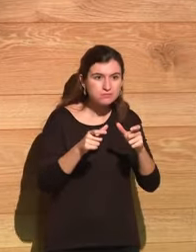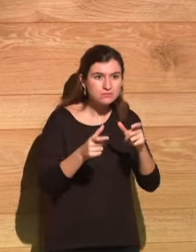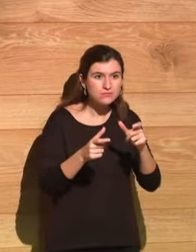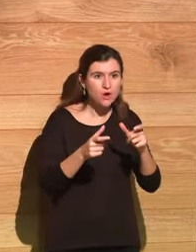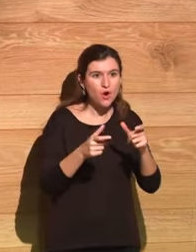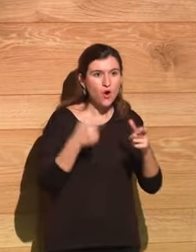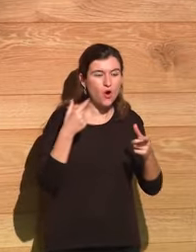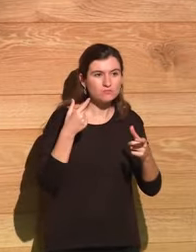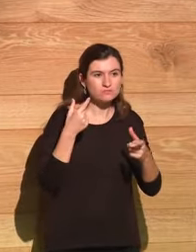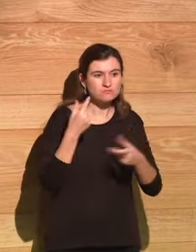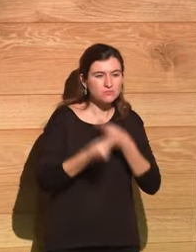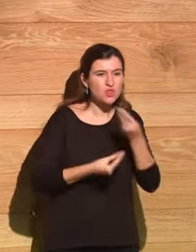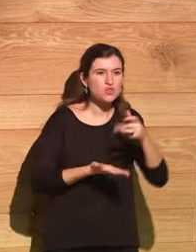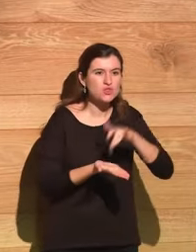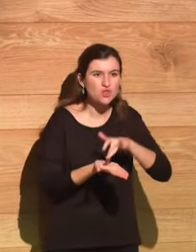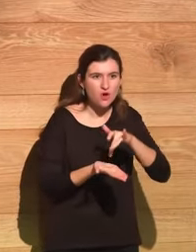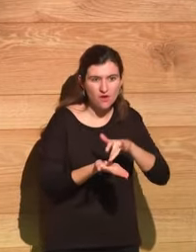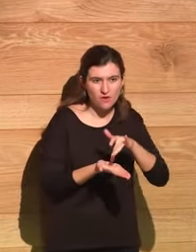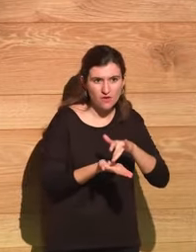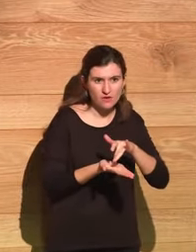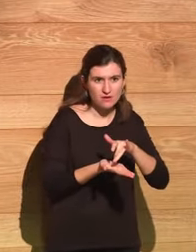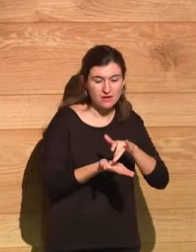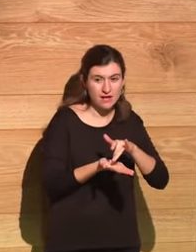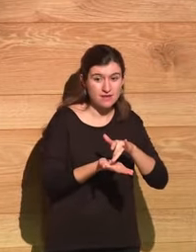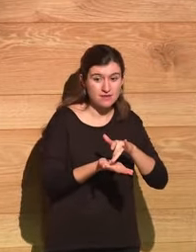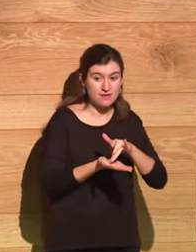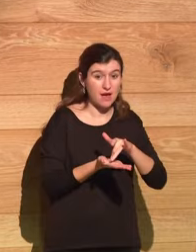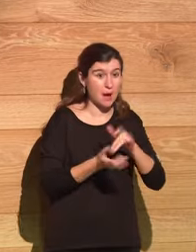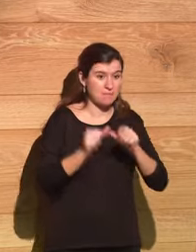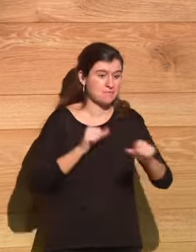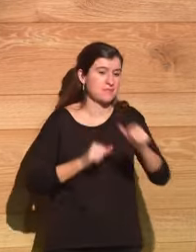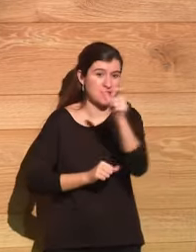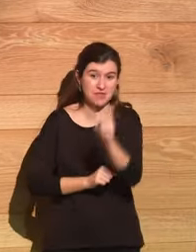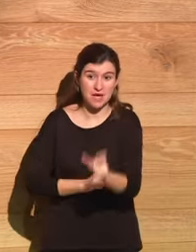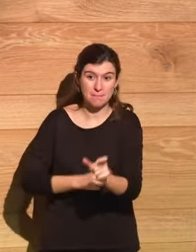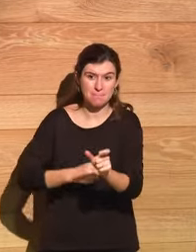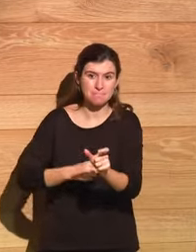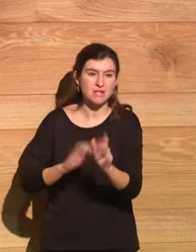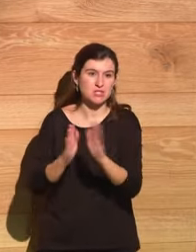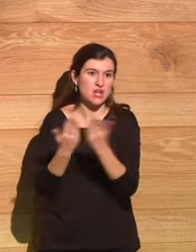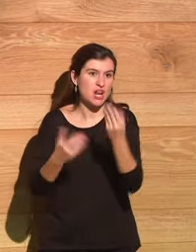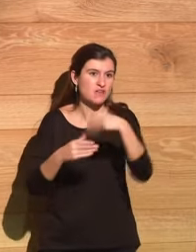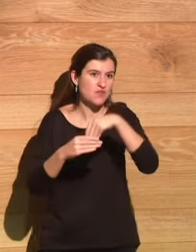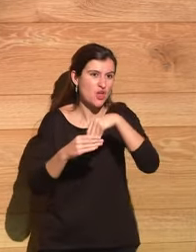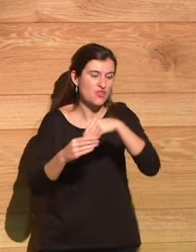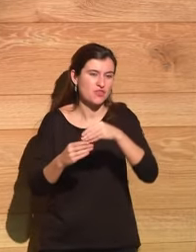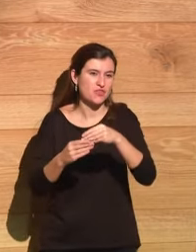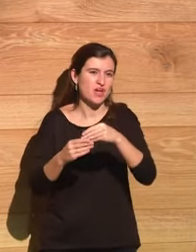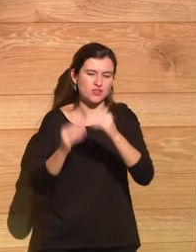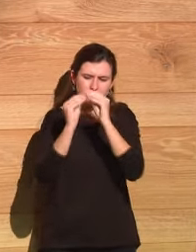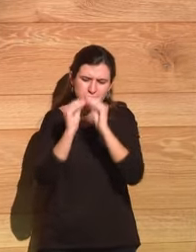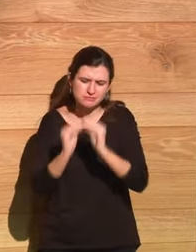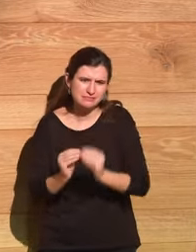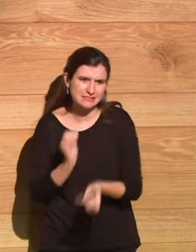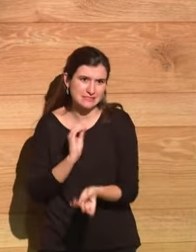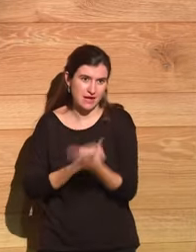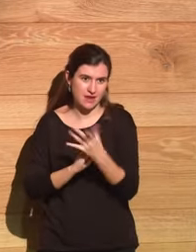y configurar con él toda la historia del personaje. Digamos que así como la memoria